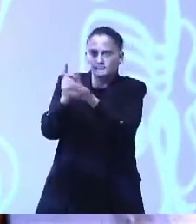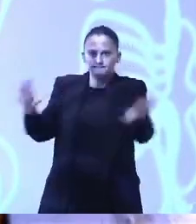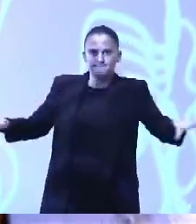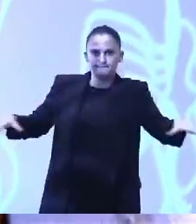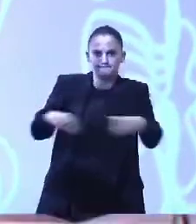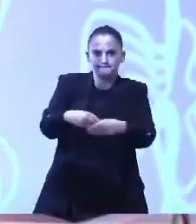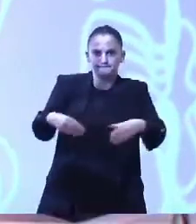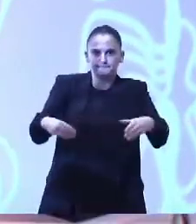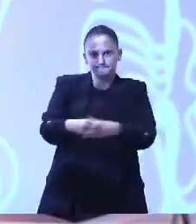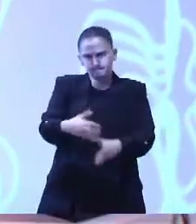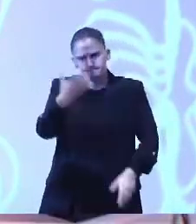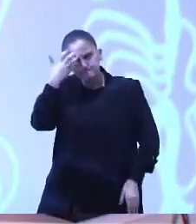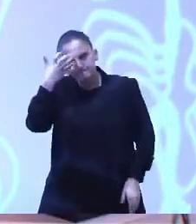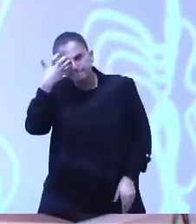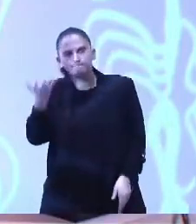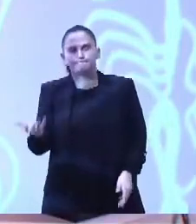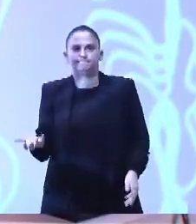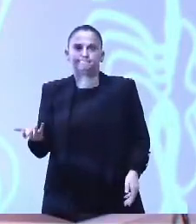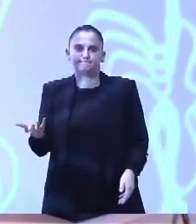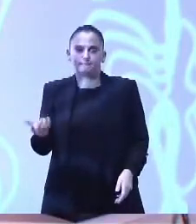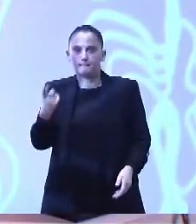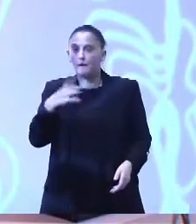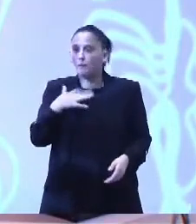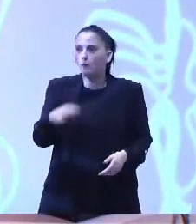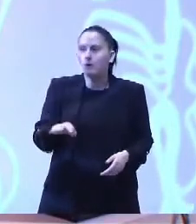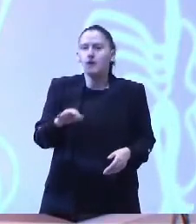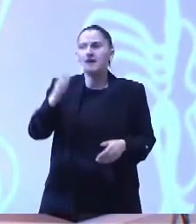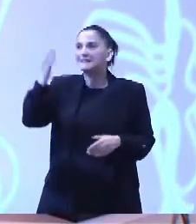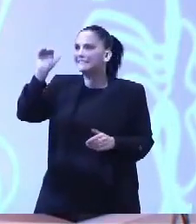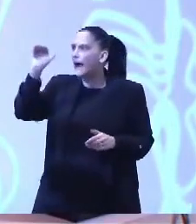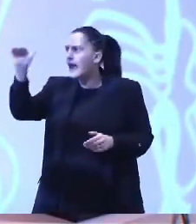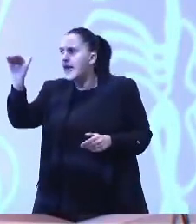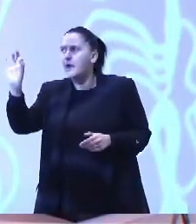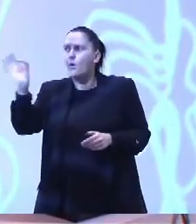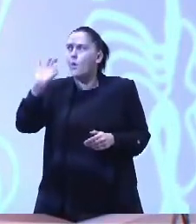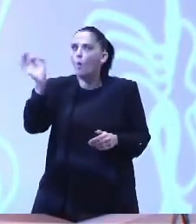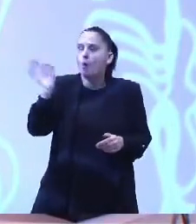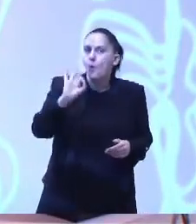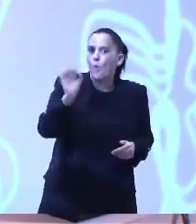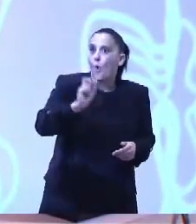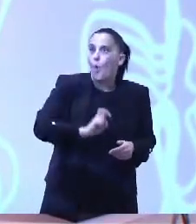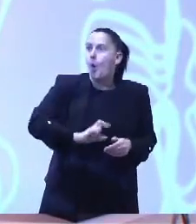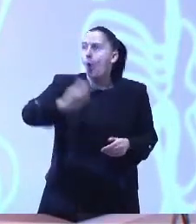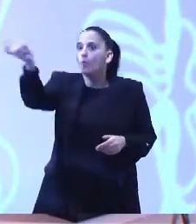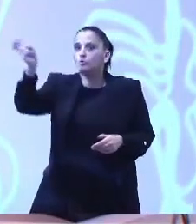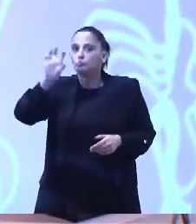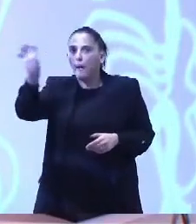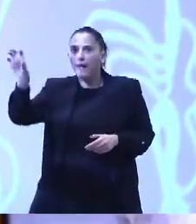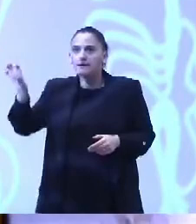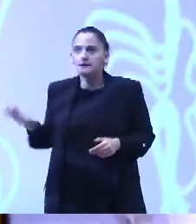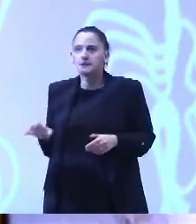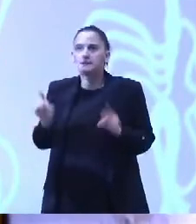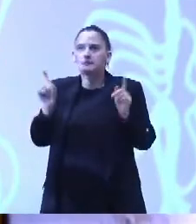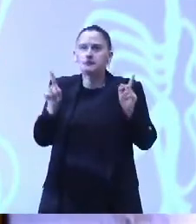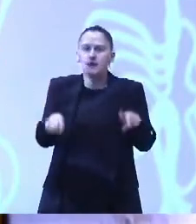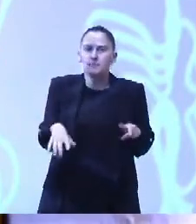que podamos recibir, ya sea de potencias extranjeras, ya sea de terceros países, pero también de grandes empresas,